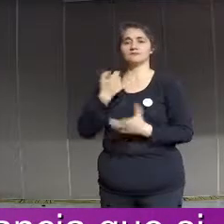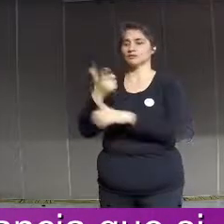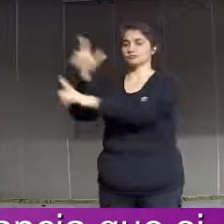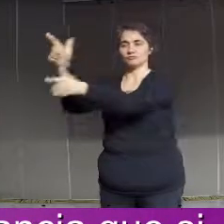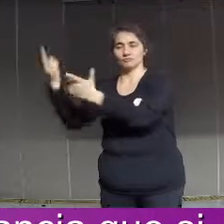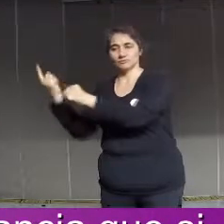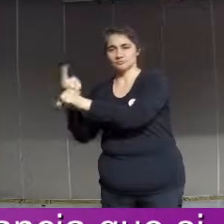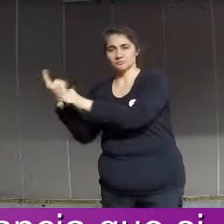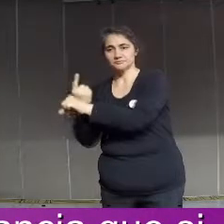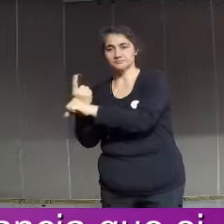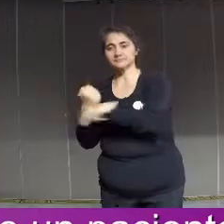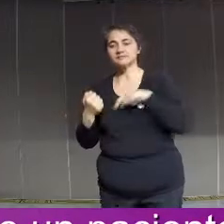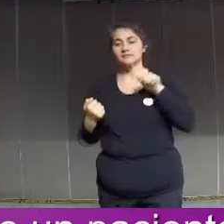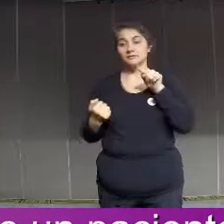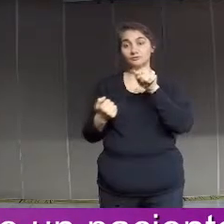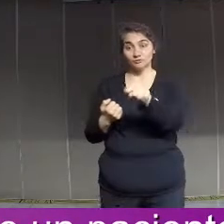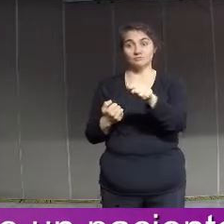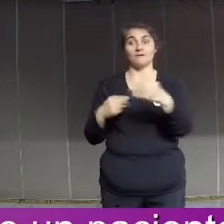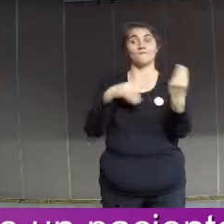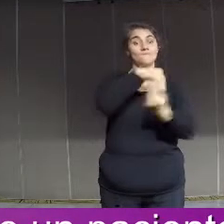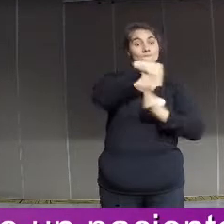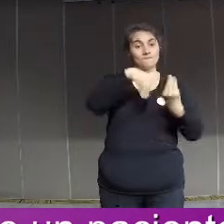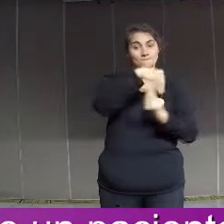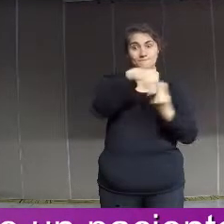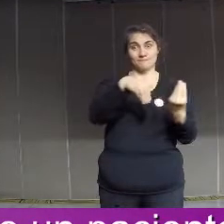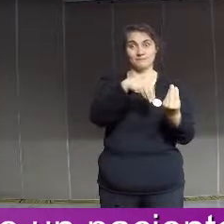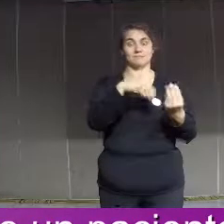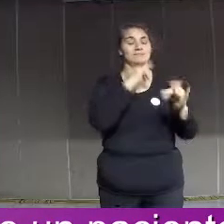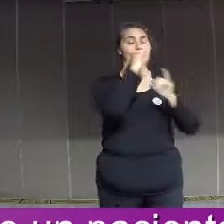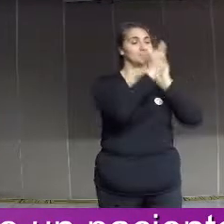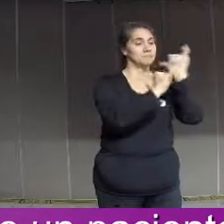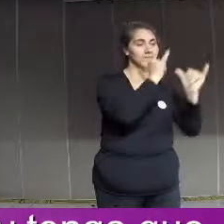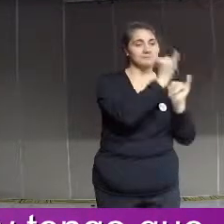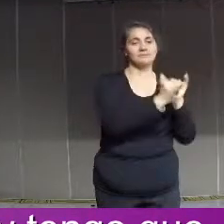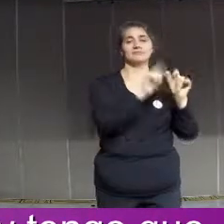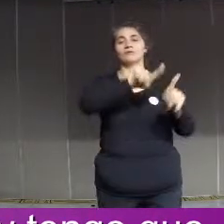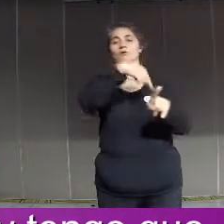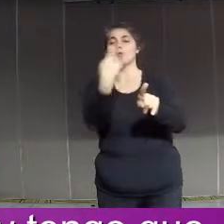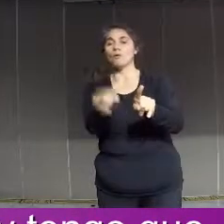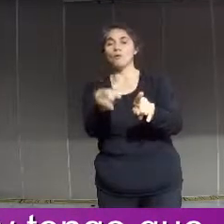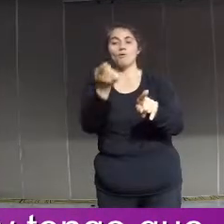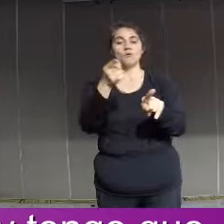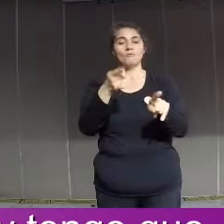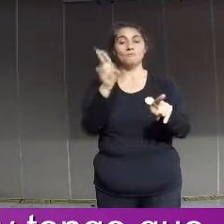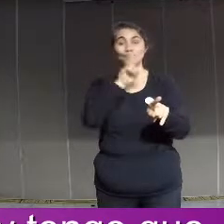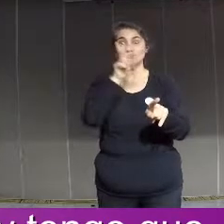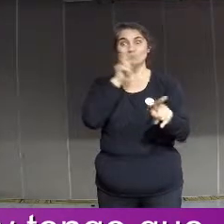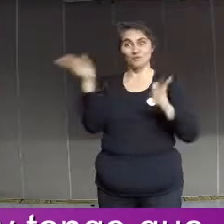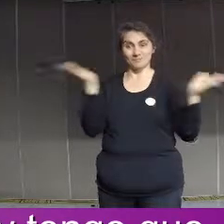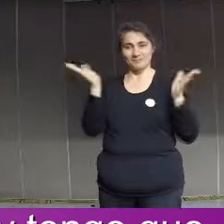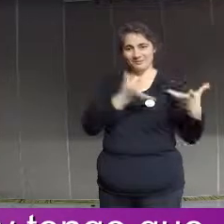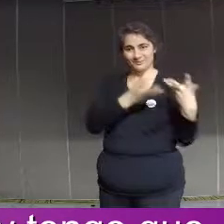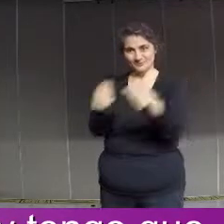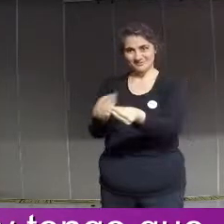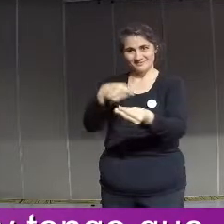videodeglución, trato de explicarle a la mamá, de explicarle a la orientadora que solamente tome agua, ¿sí? El agua